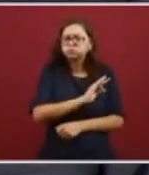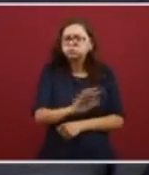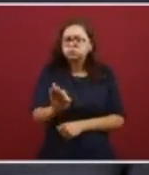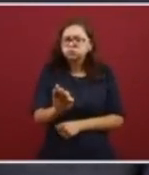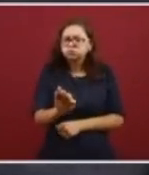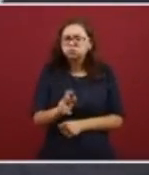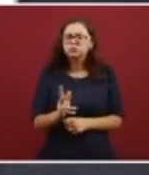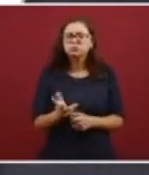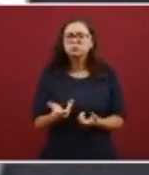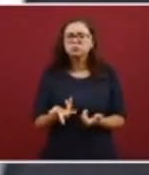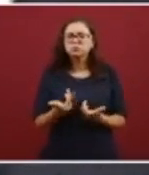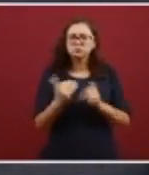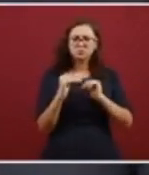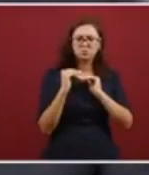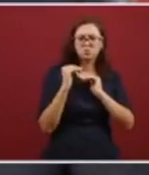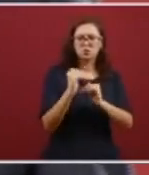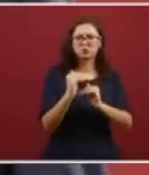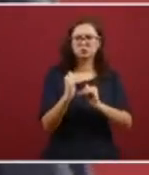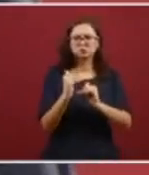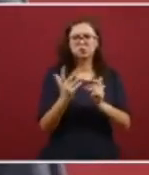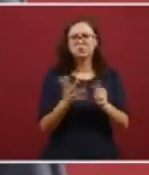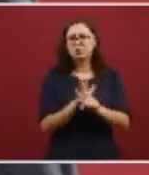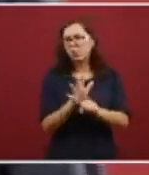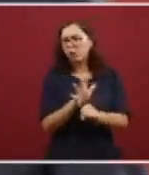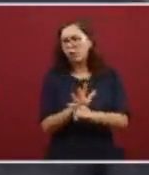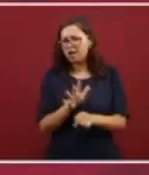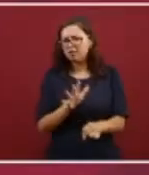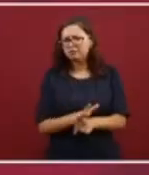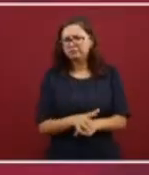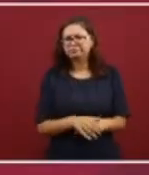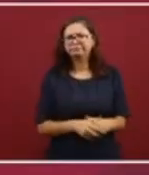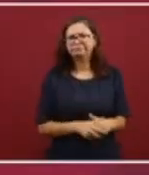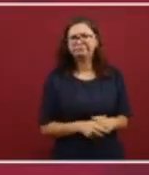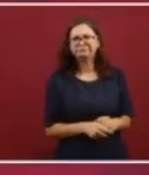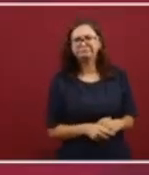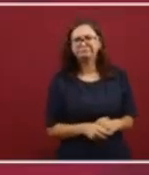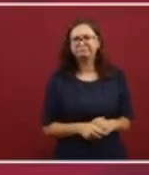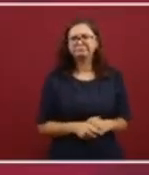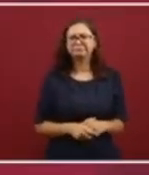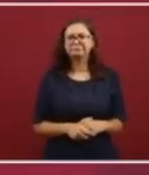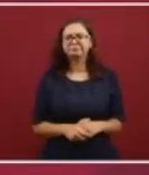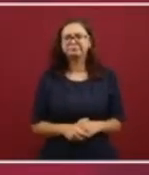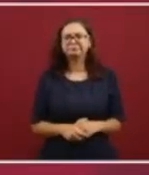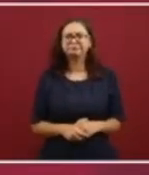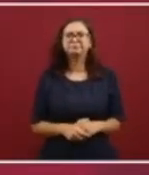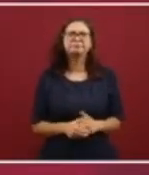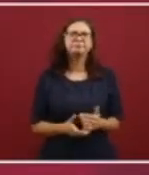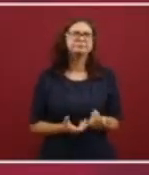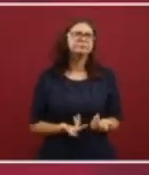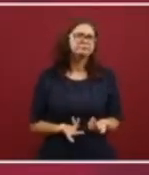cuáles son los límites. Bueno, pues nuestra